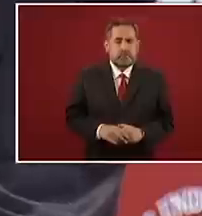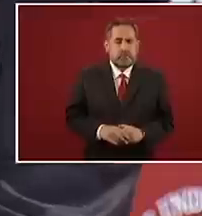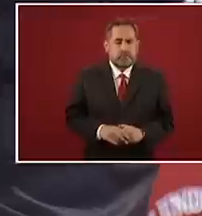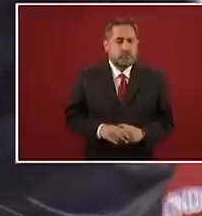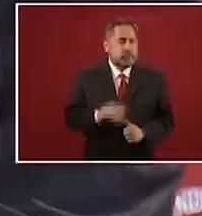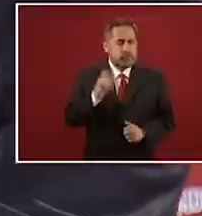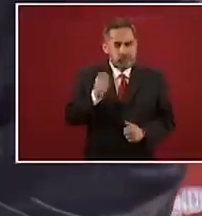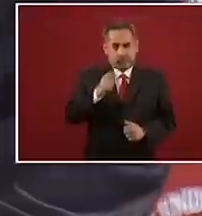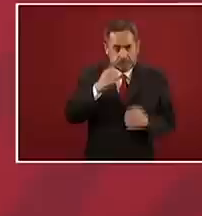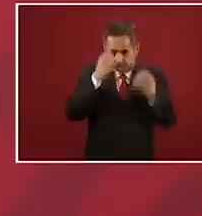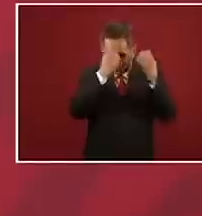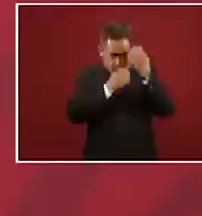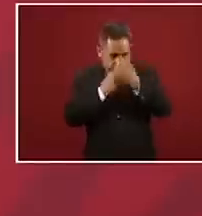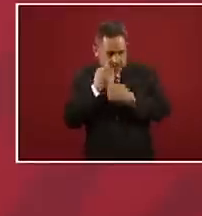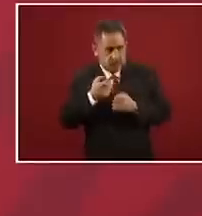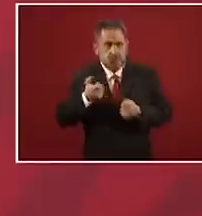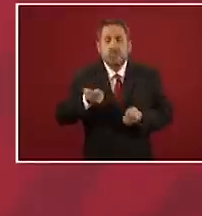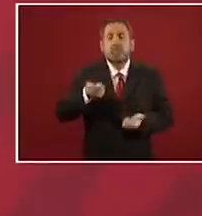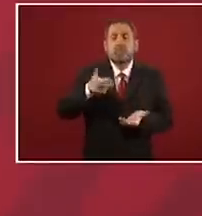El avalúo